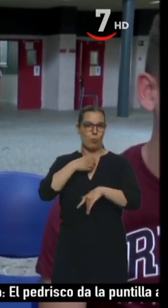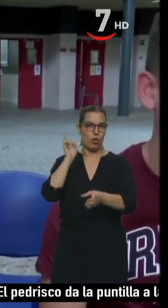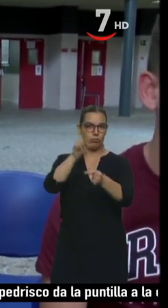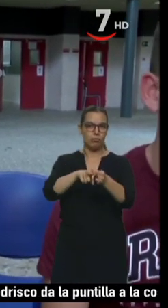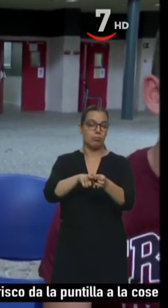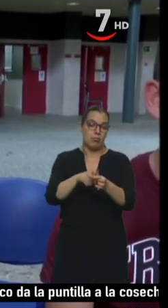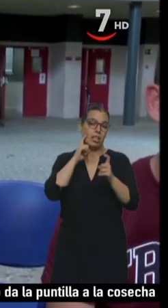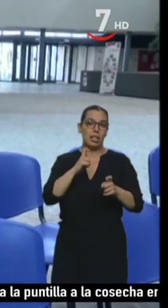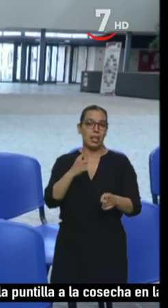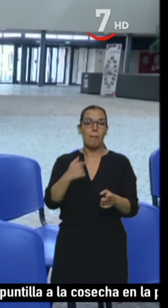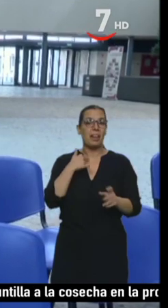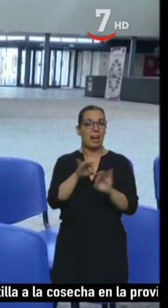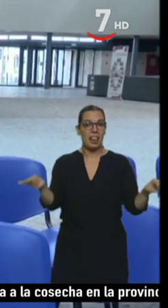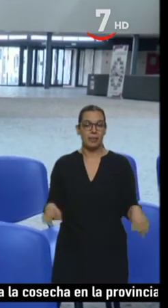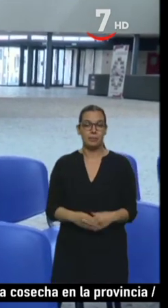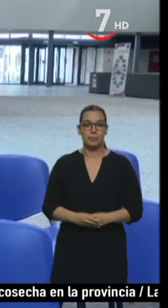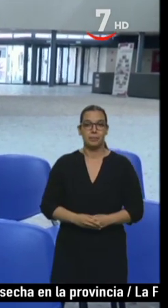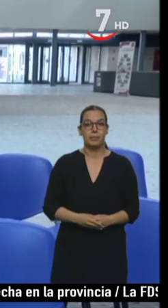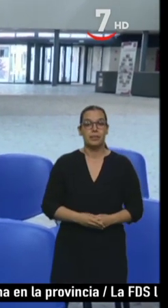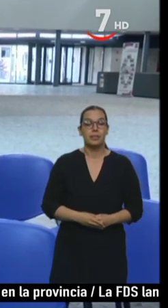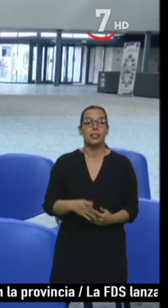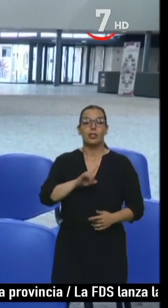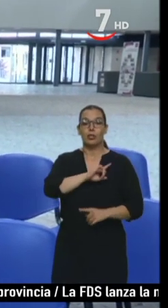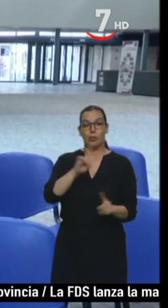No pierdo nada, así que... Primera convocatoria tampoco pude ir